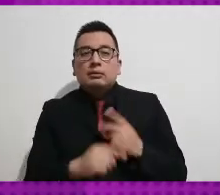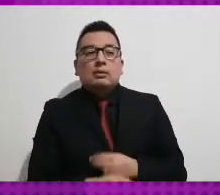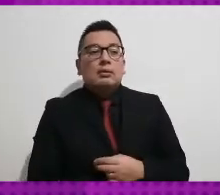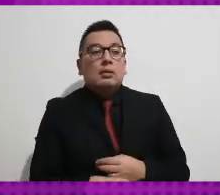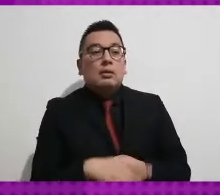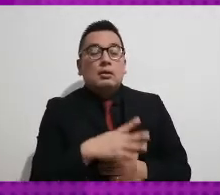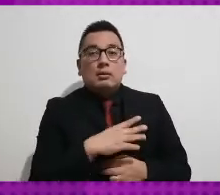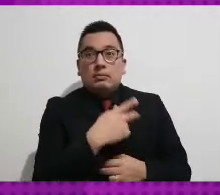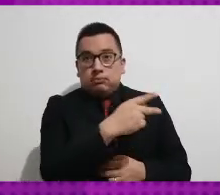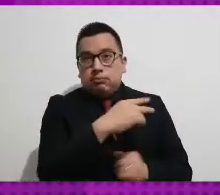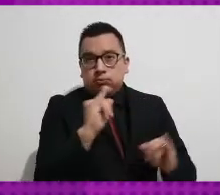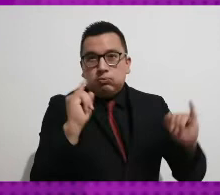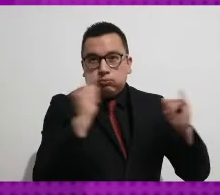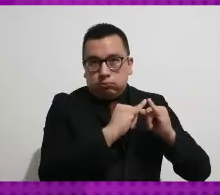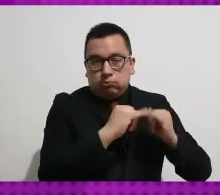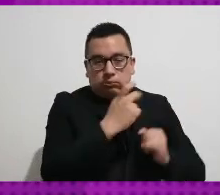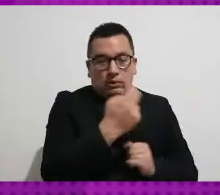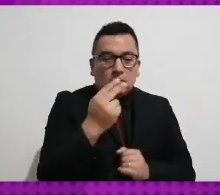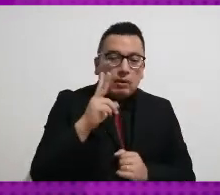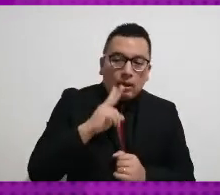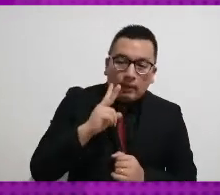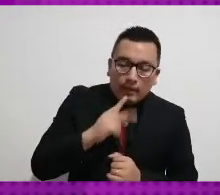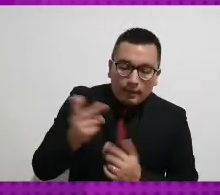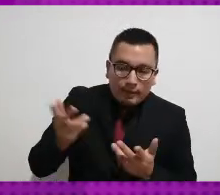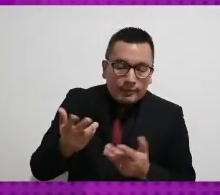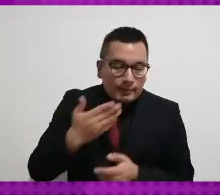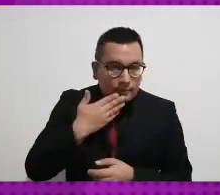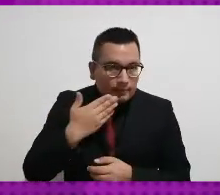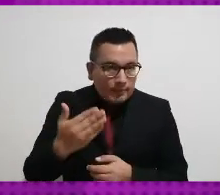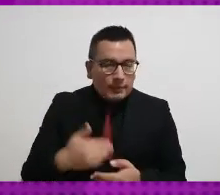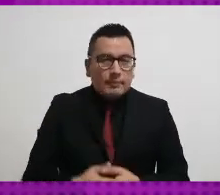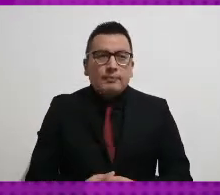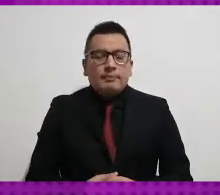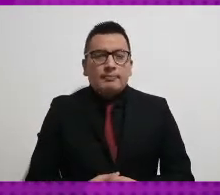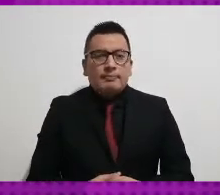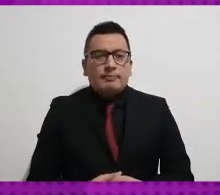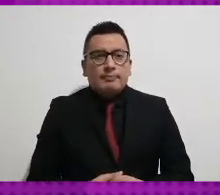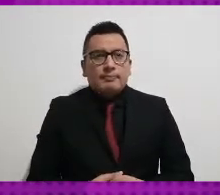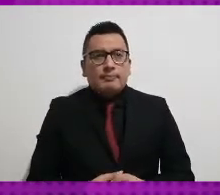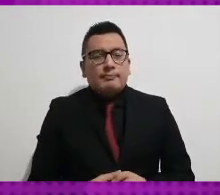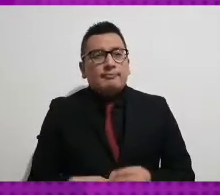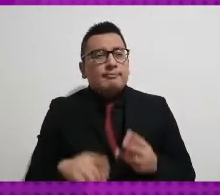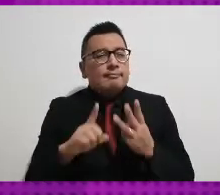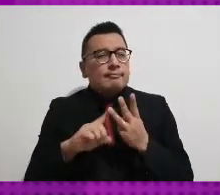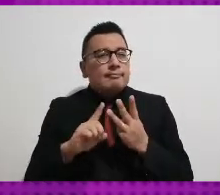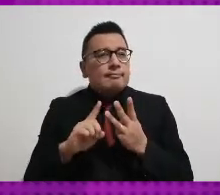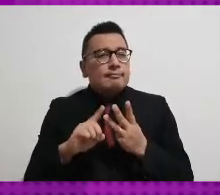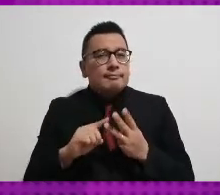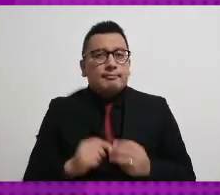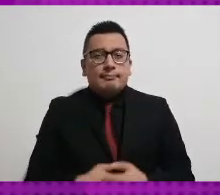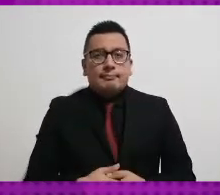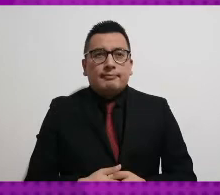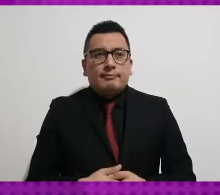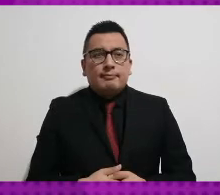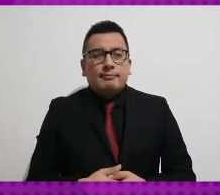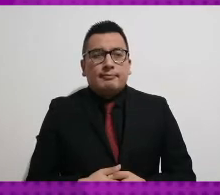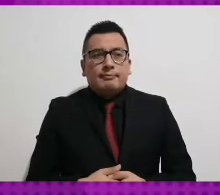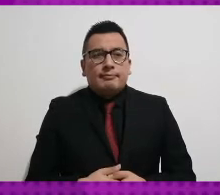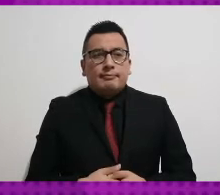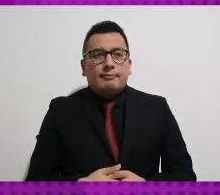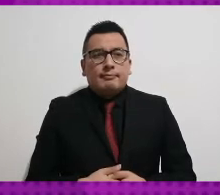momento la normatividad aplicable al realizar las acciones que le fueron encomendadas, y tres, los